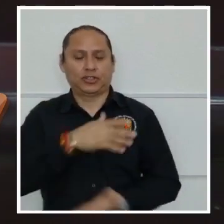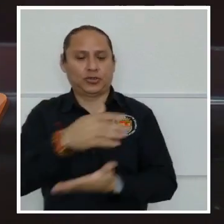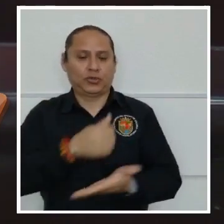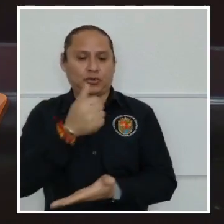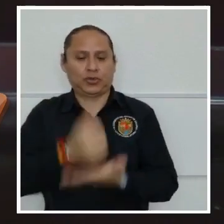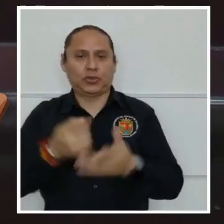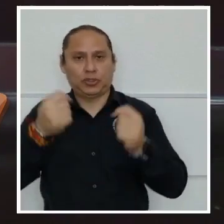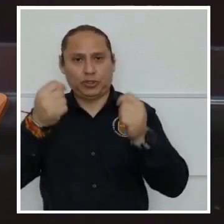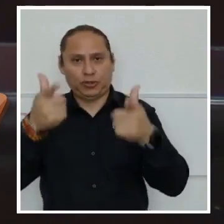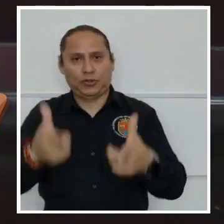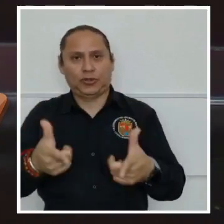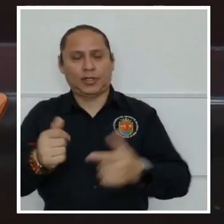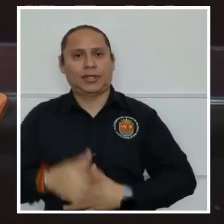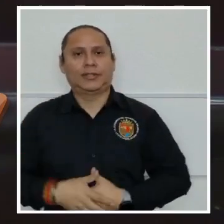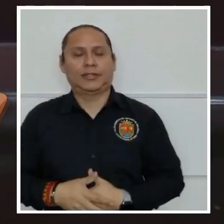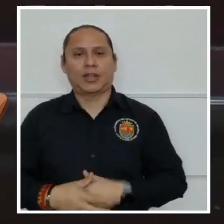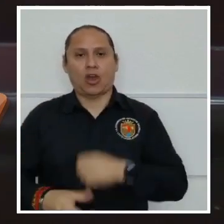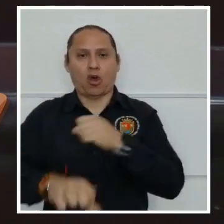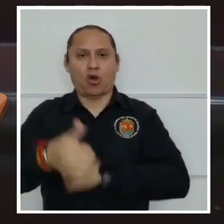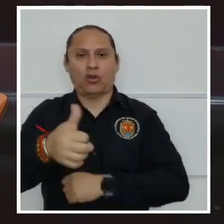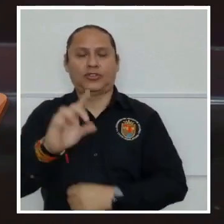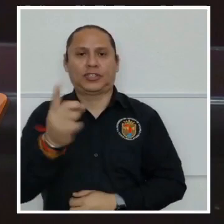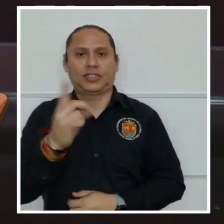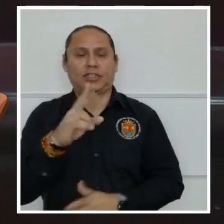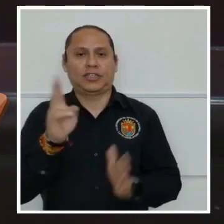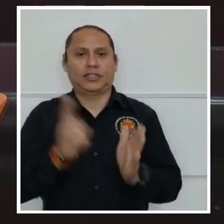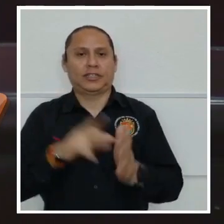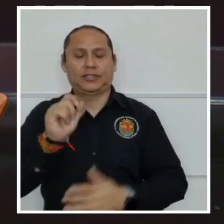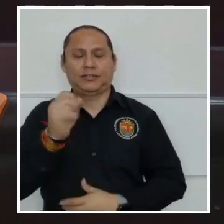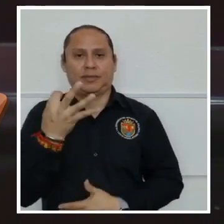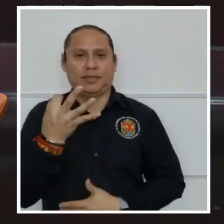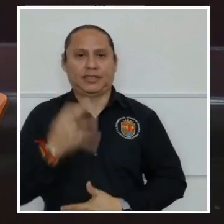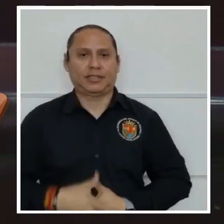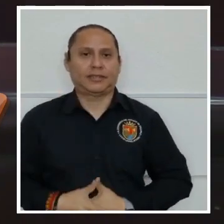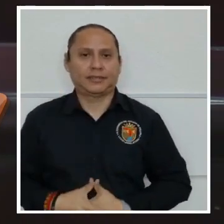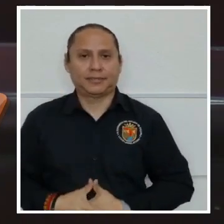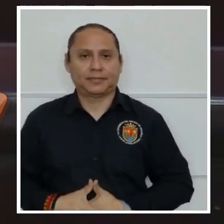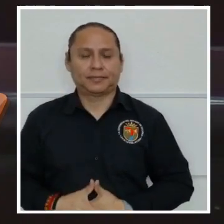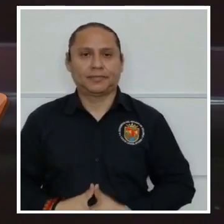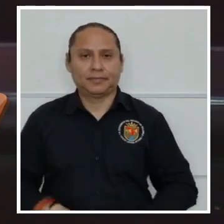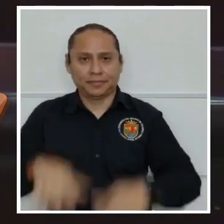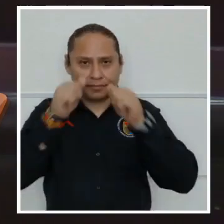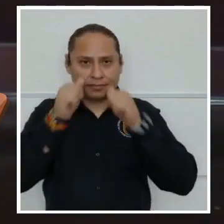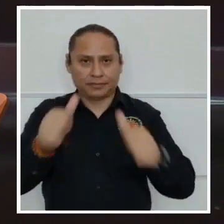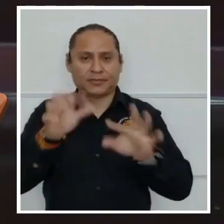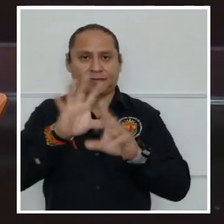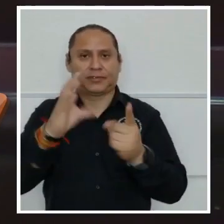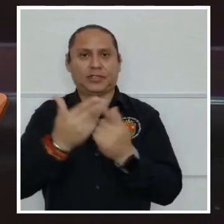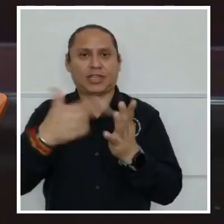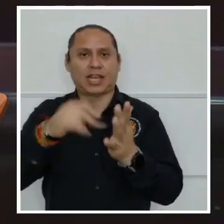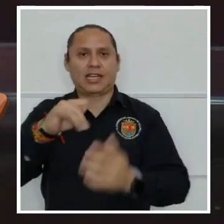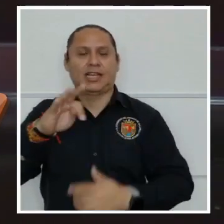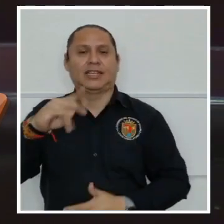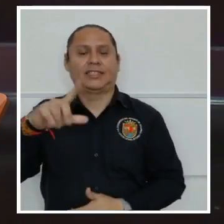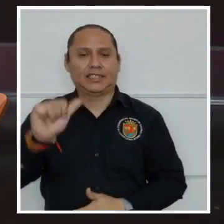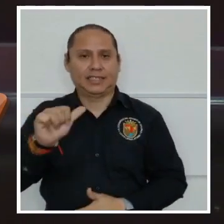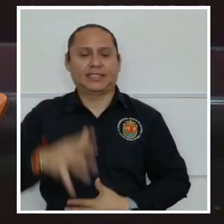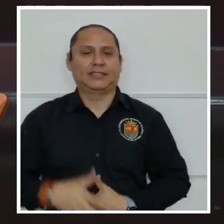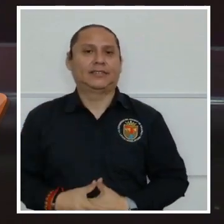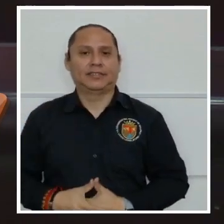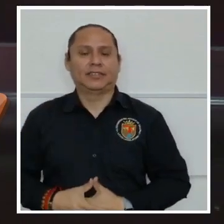la ciudad de Tuxtla Gutiérrez, Chiapas, a los 11 días del mes de diciembre del 2023. Atentamente por la Comisión de